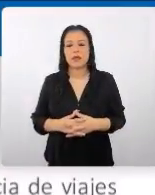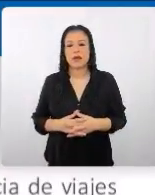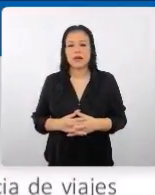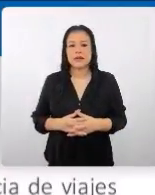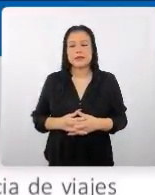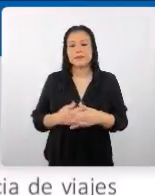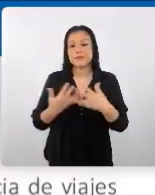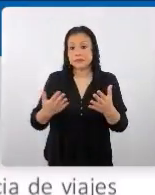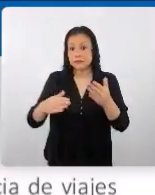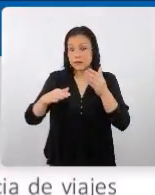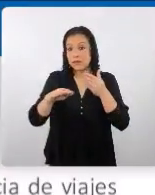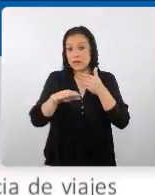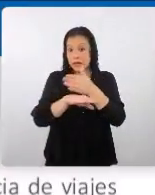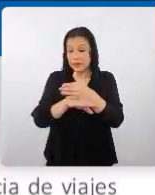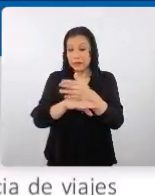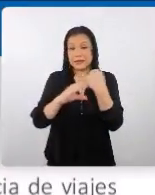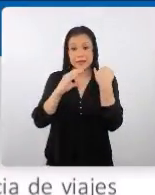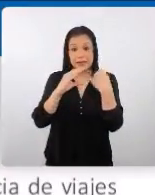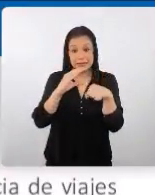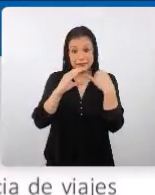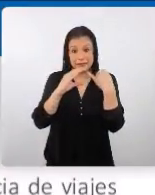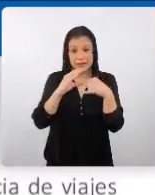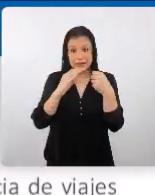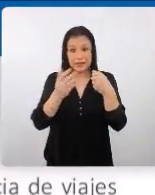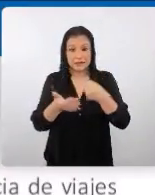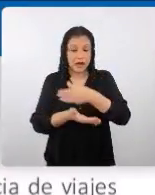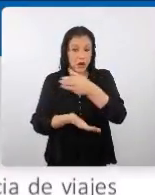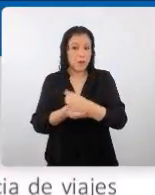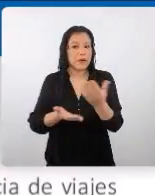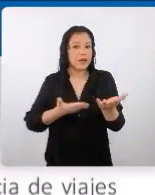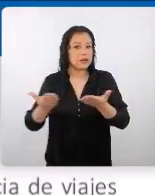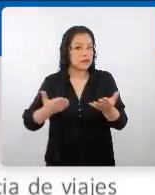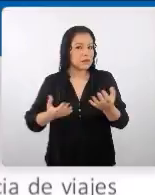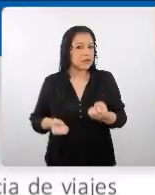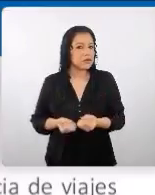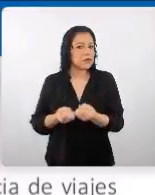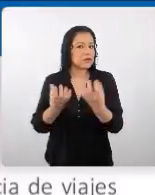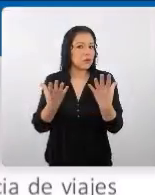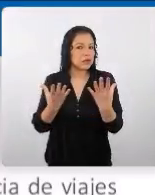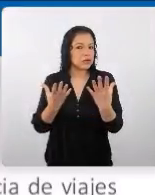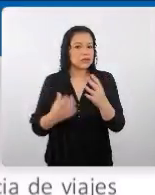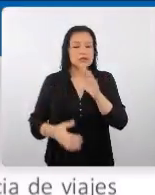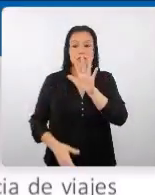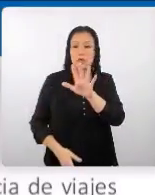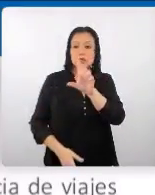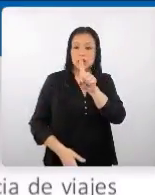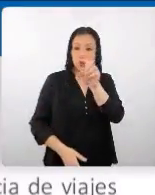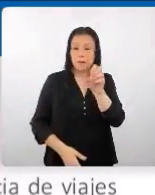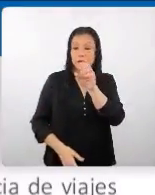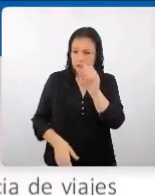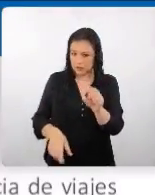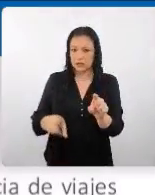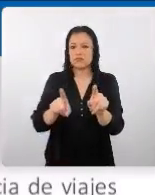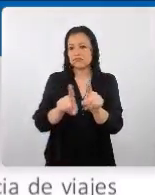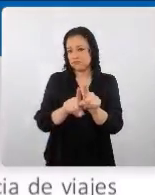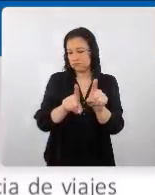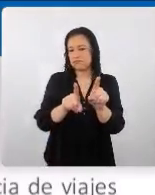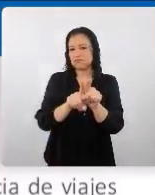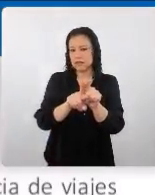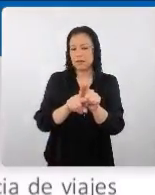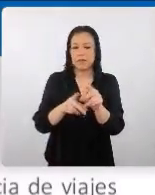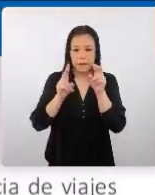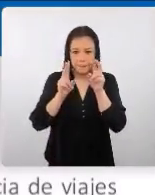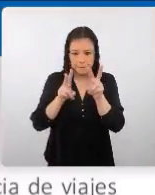Y a través de internet, la compra de servicios, el 51% también vemos que